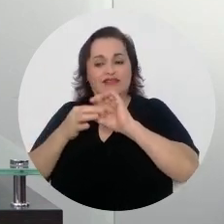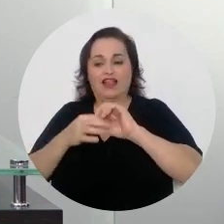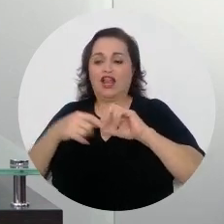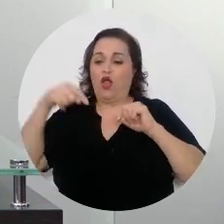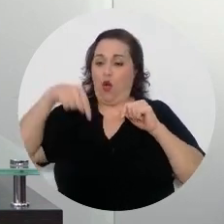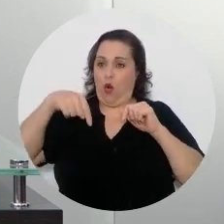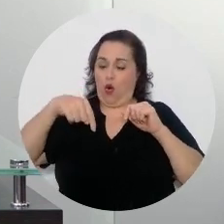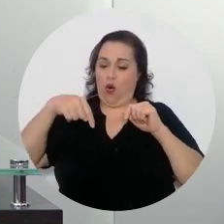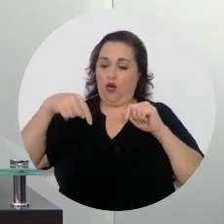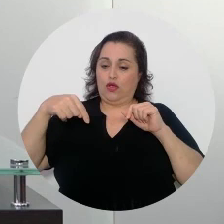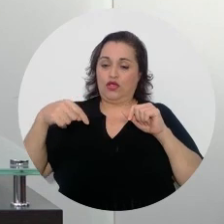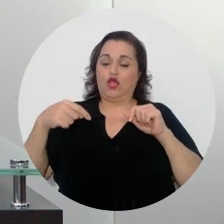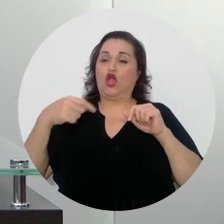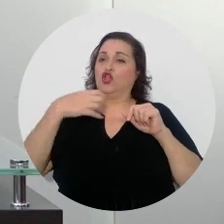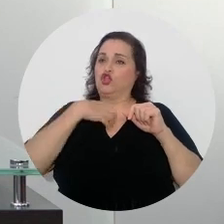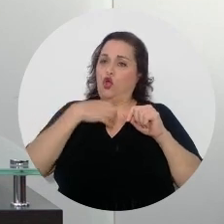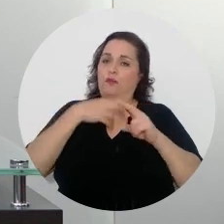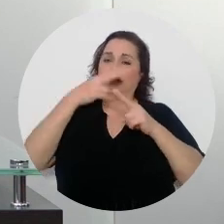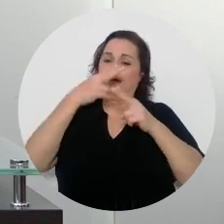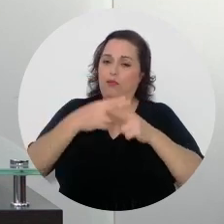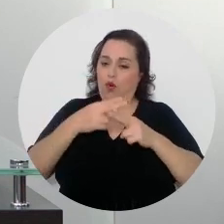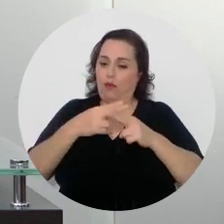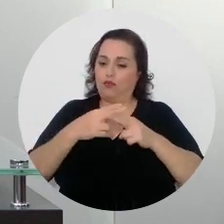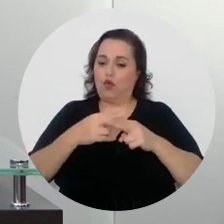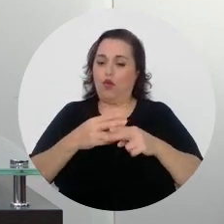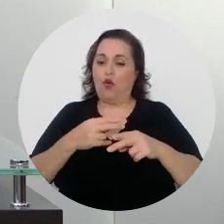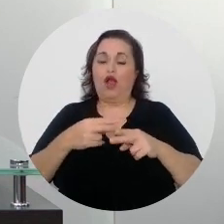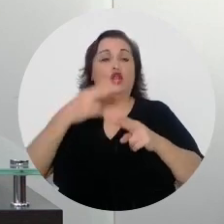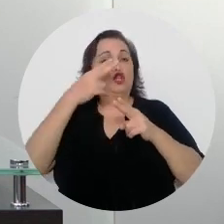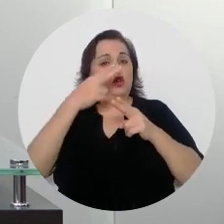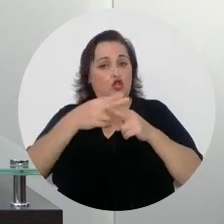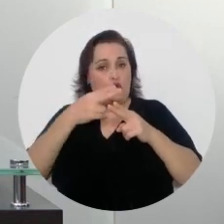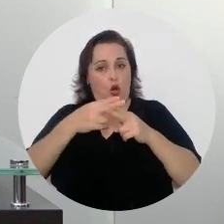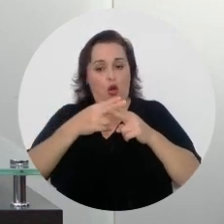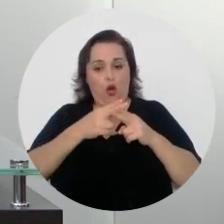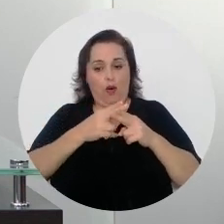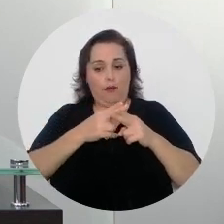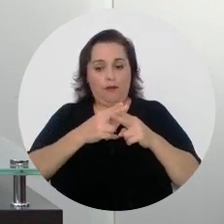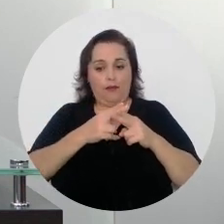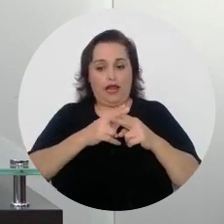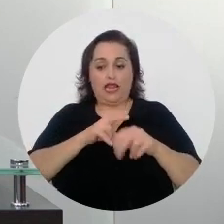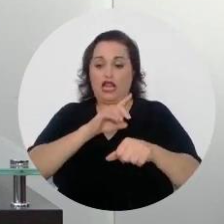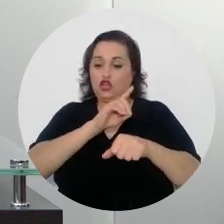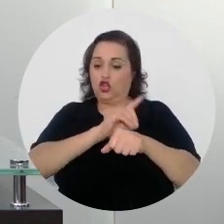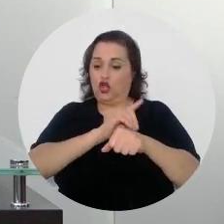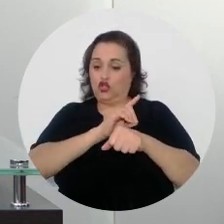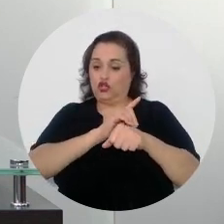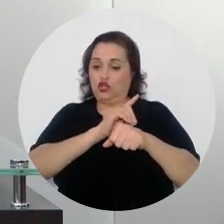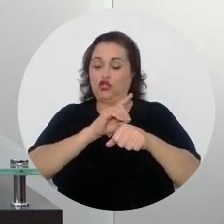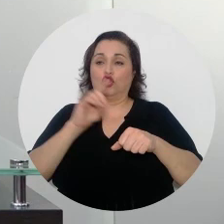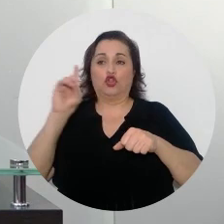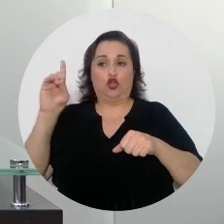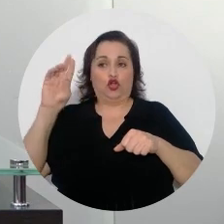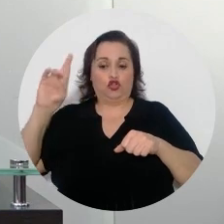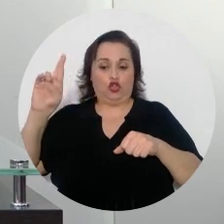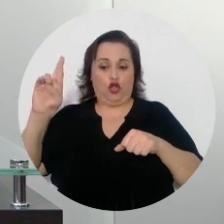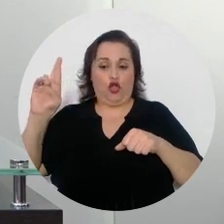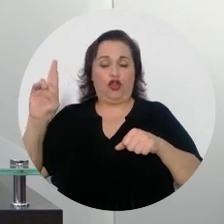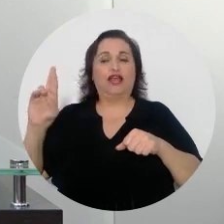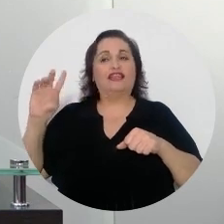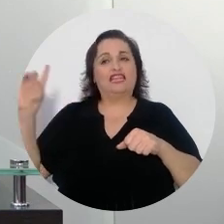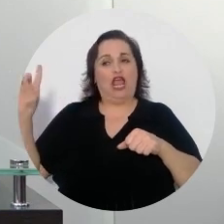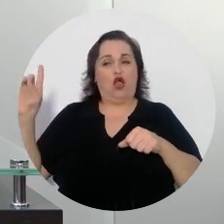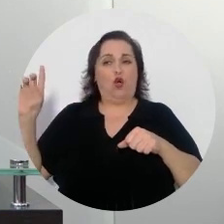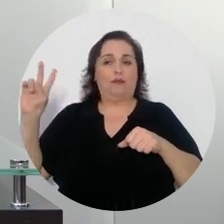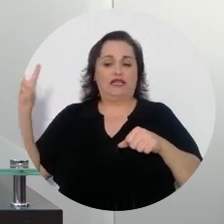vine hoy en nombre propio y en nombre del coautor, del señor